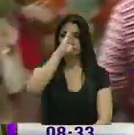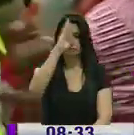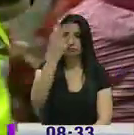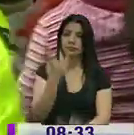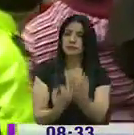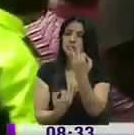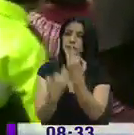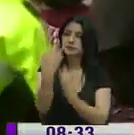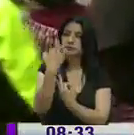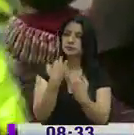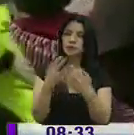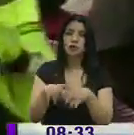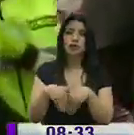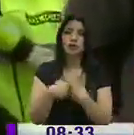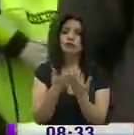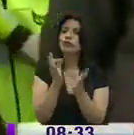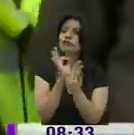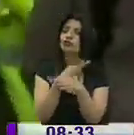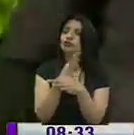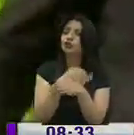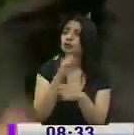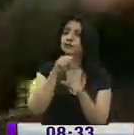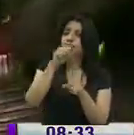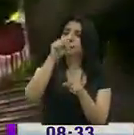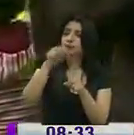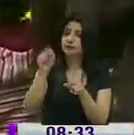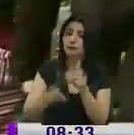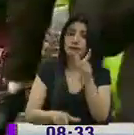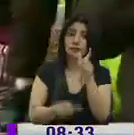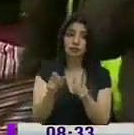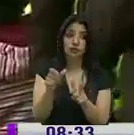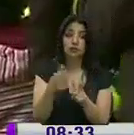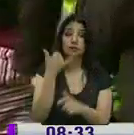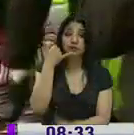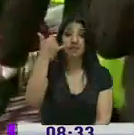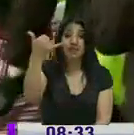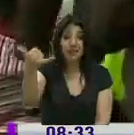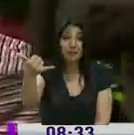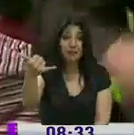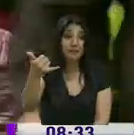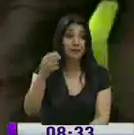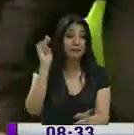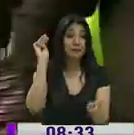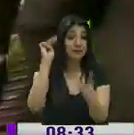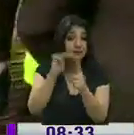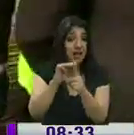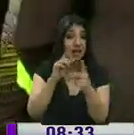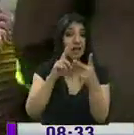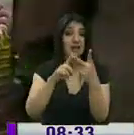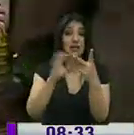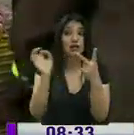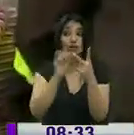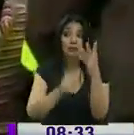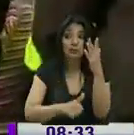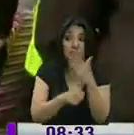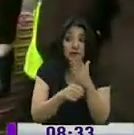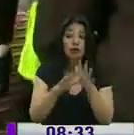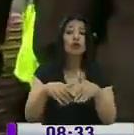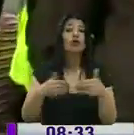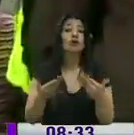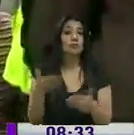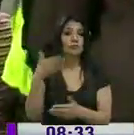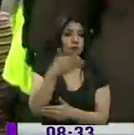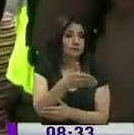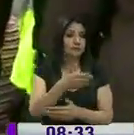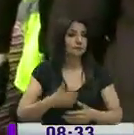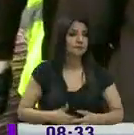nos explique cómo es que funciona el sistema la ciudadanía que se comunica con ustedes a través de un mensaje de texto una llamada y como ustedes acuden al